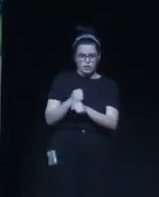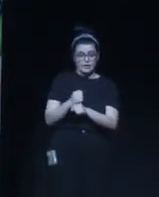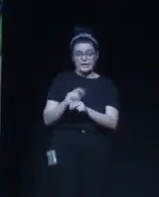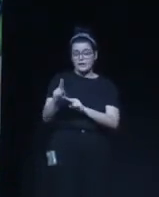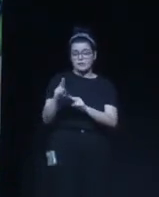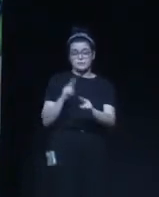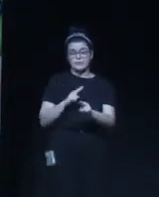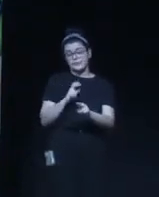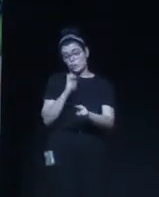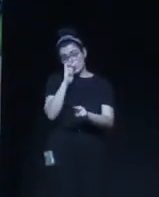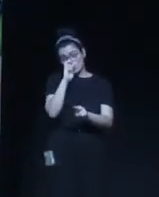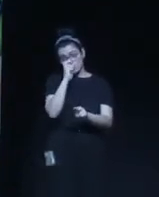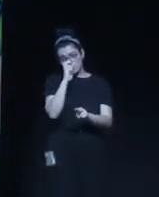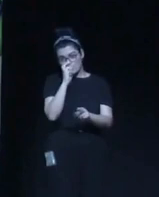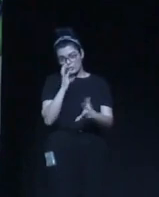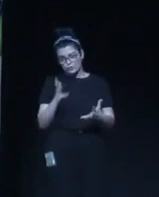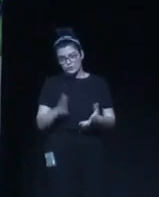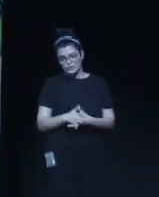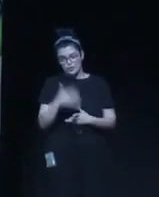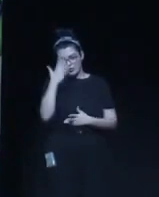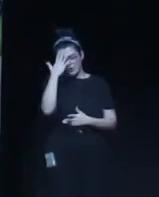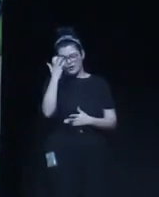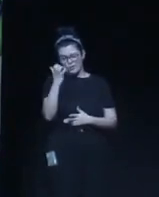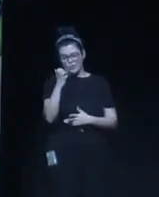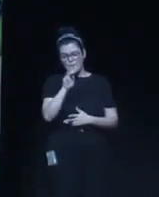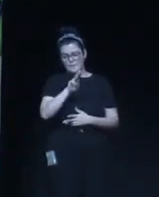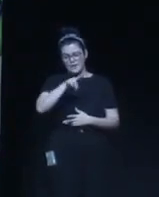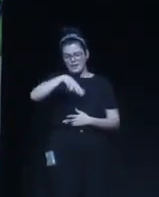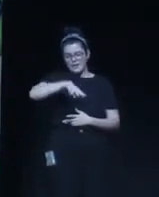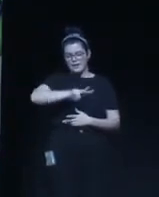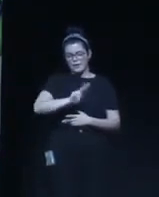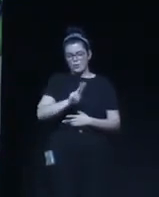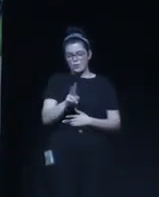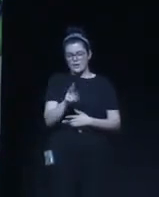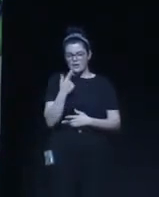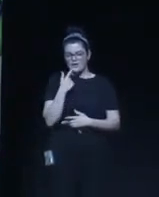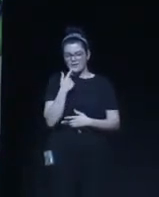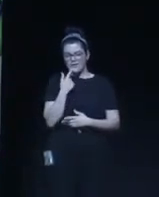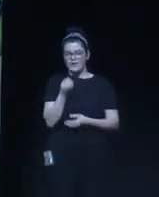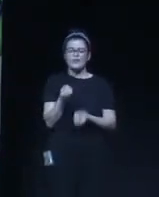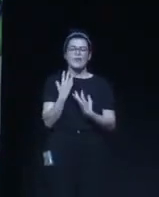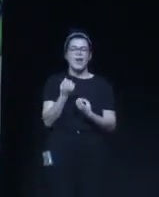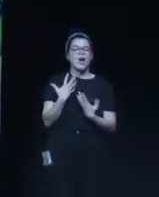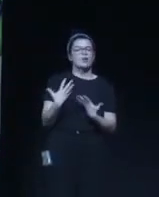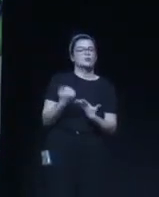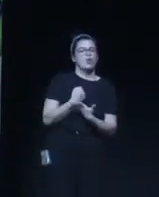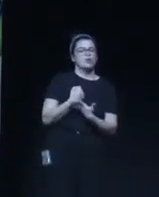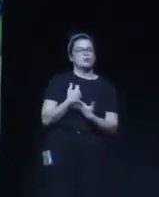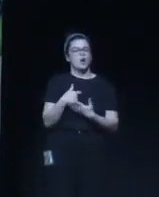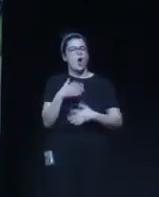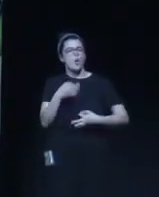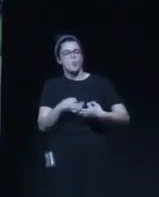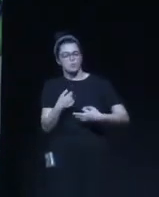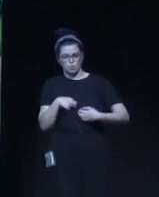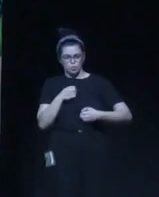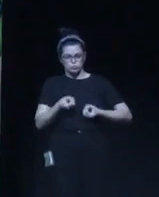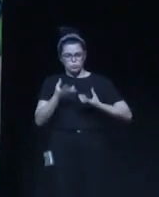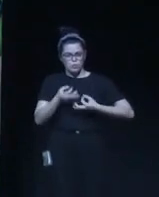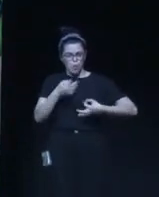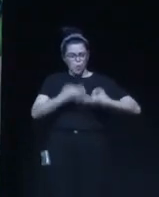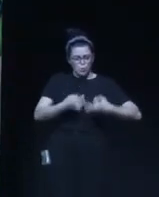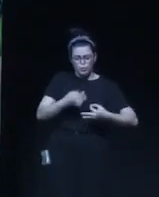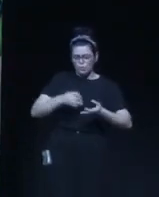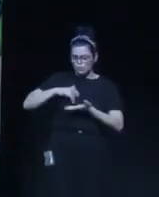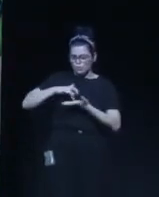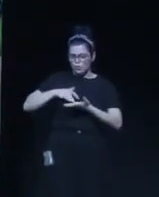bastante curiosas. Me acuerdo del PNV, que después de estar contando todo nuestro drama y todos los juicios y todo lo que estaba pasando, al salir